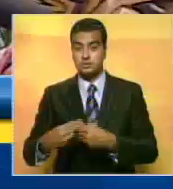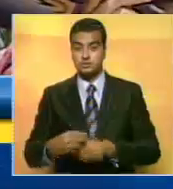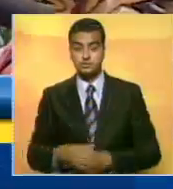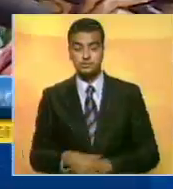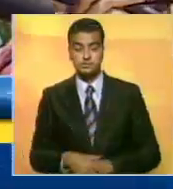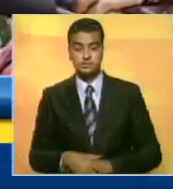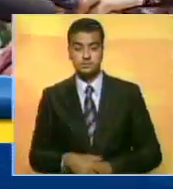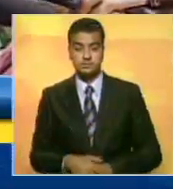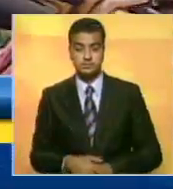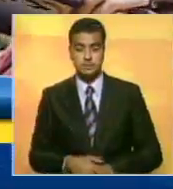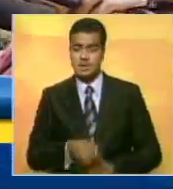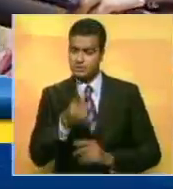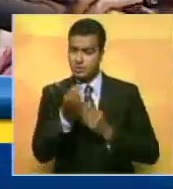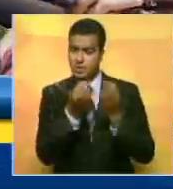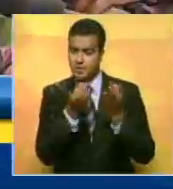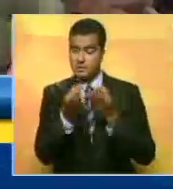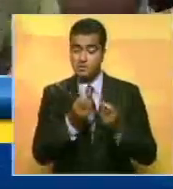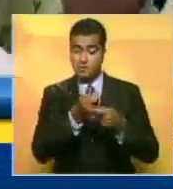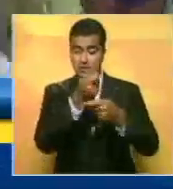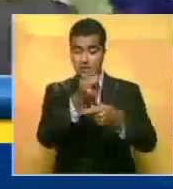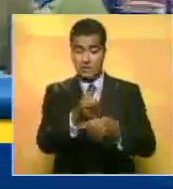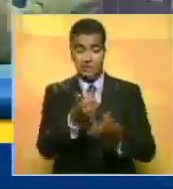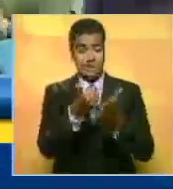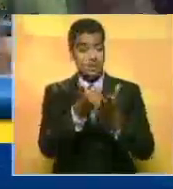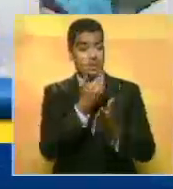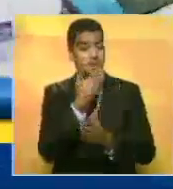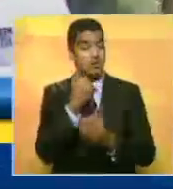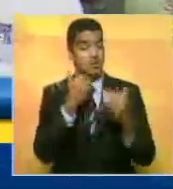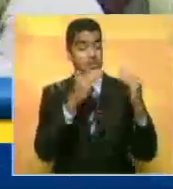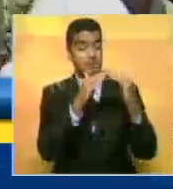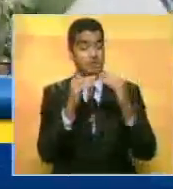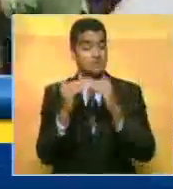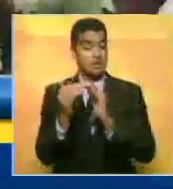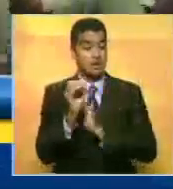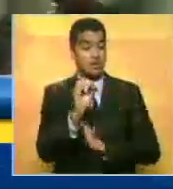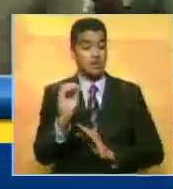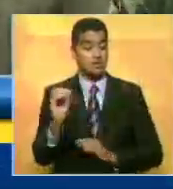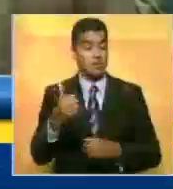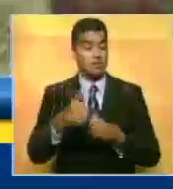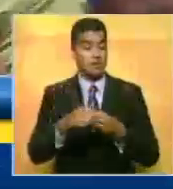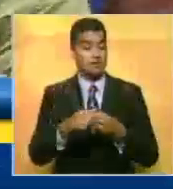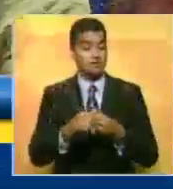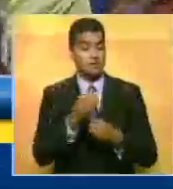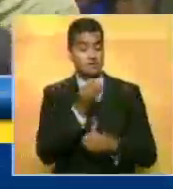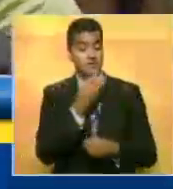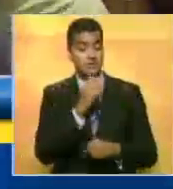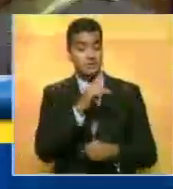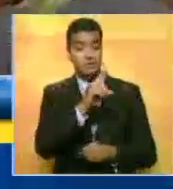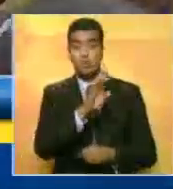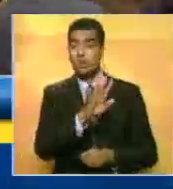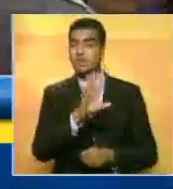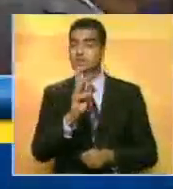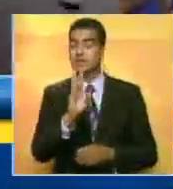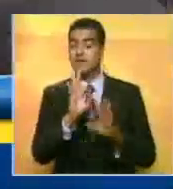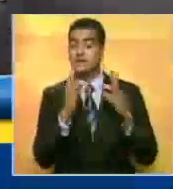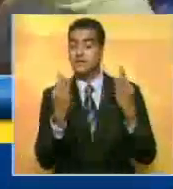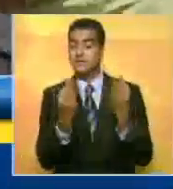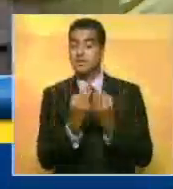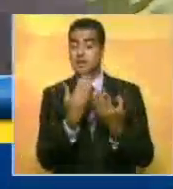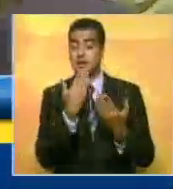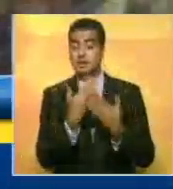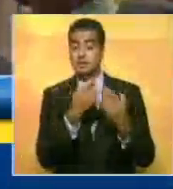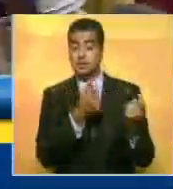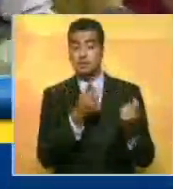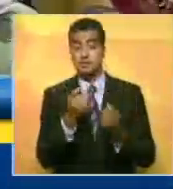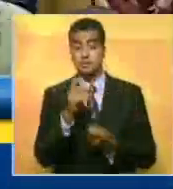gasolina. Esto lo expresó durante una entrega de ayudas para mejoras de viviendas en el oeste de Maracaibo, que benefició a 146 familias gracias a